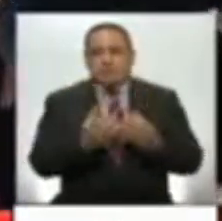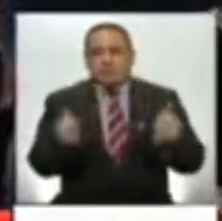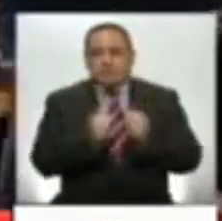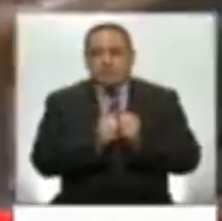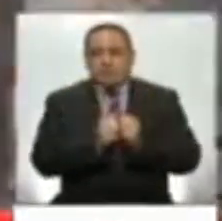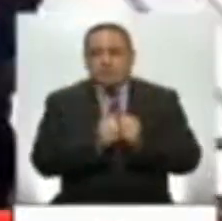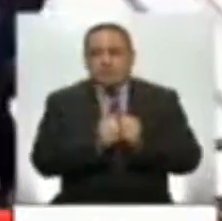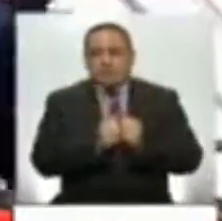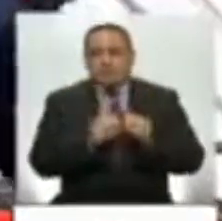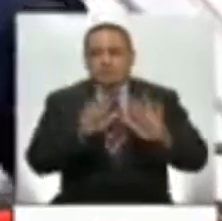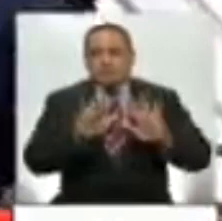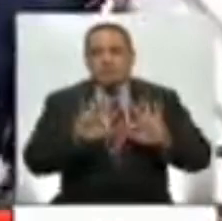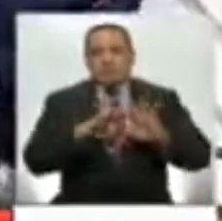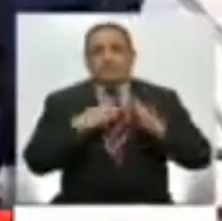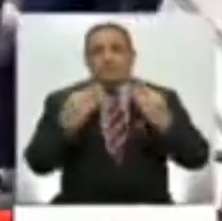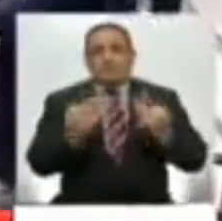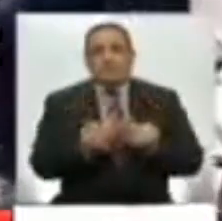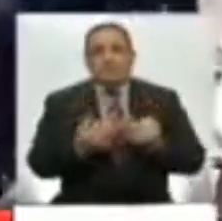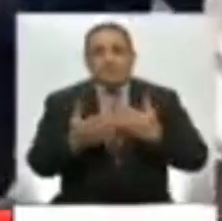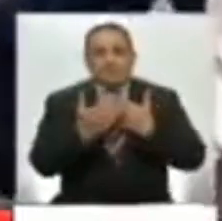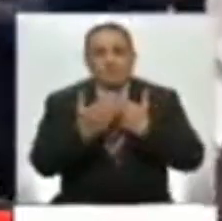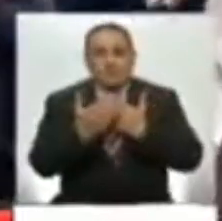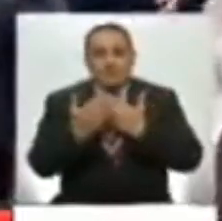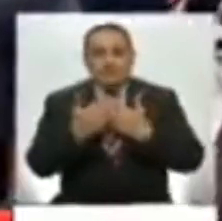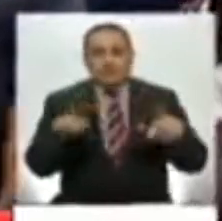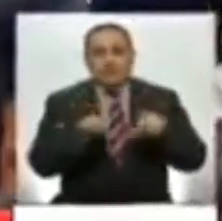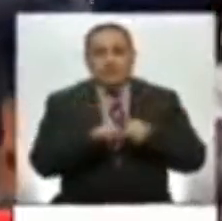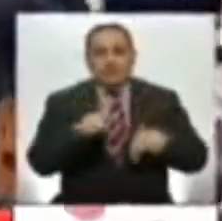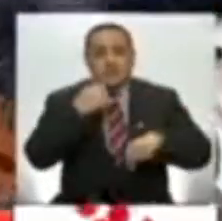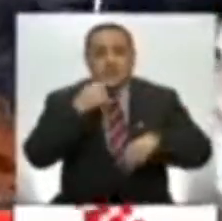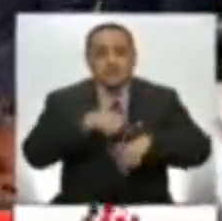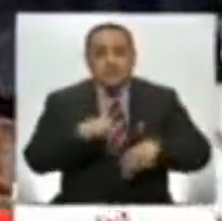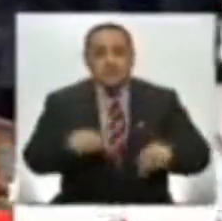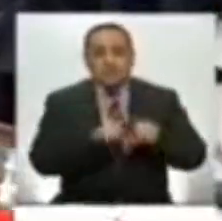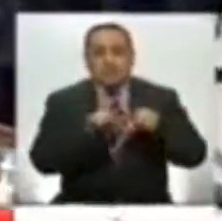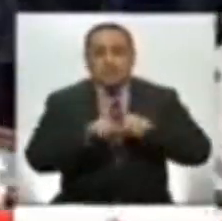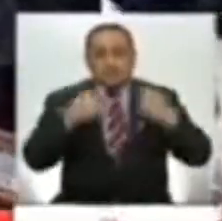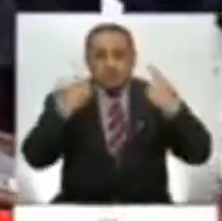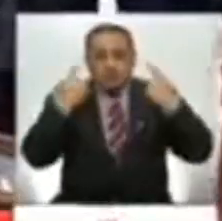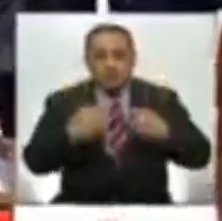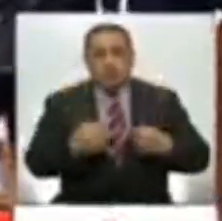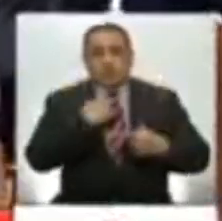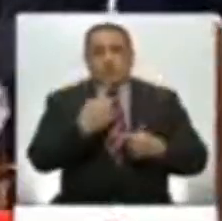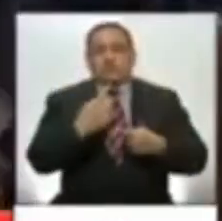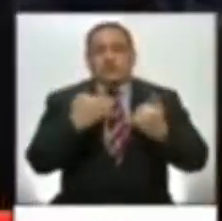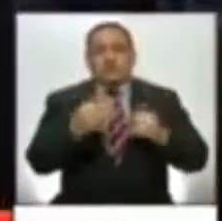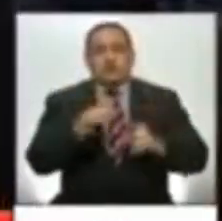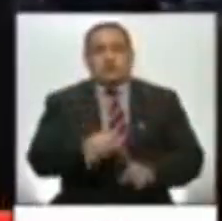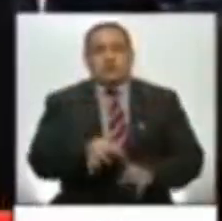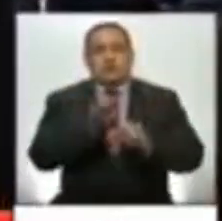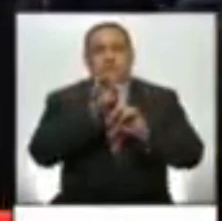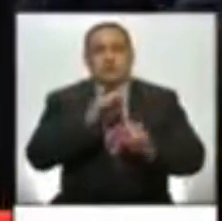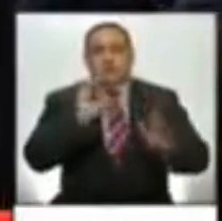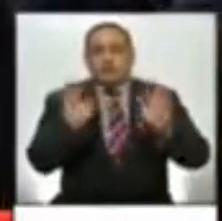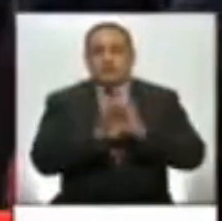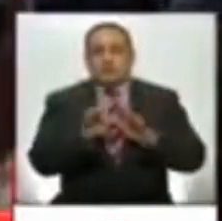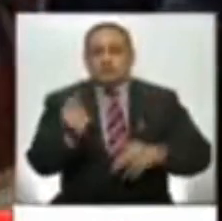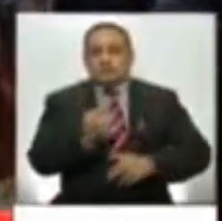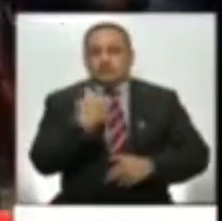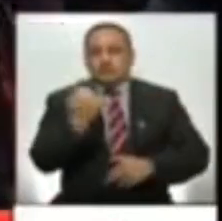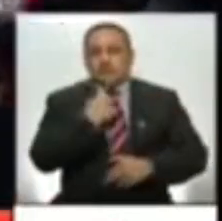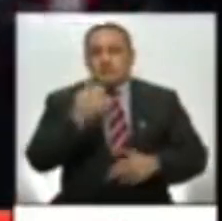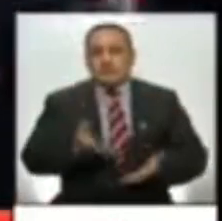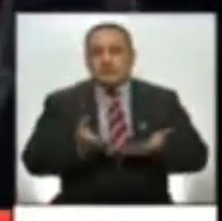sus familiares cercanos. En esta oportunidad, por protocolo, se está priorizando pues que solamente